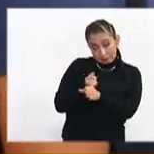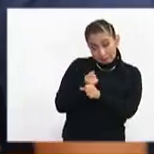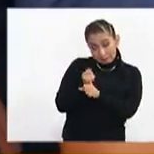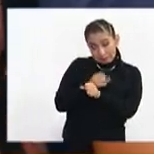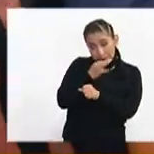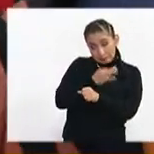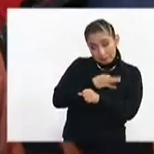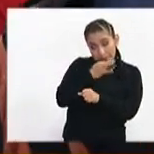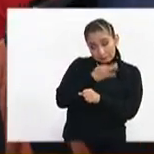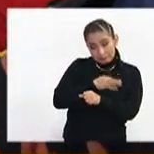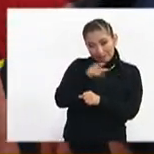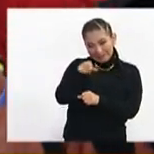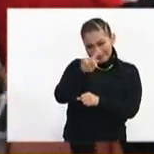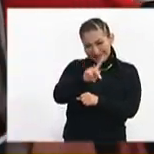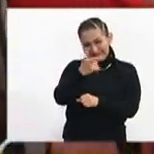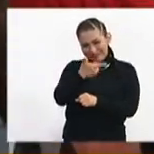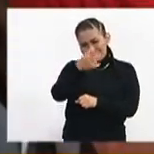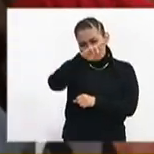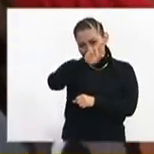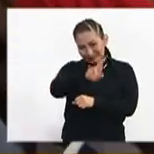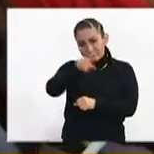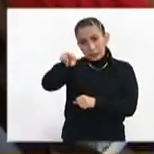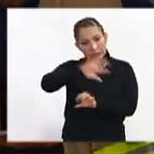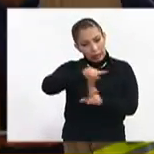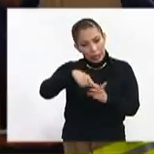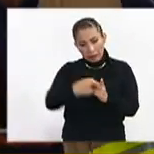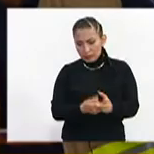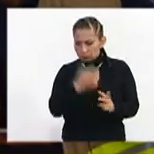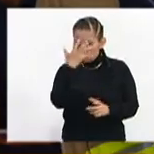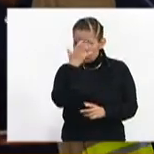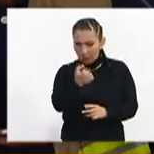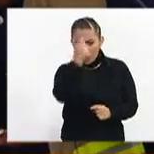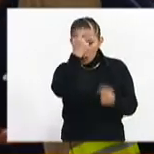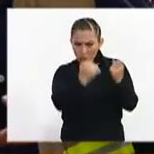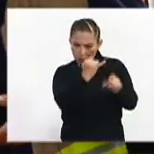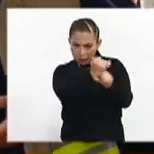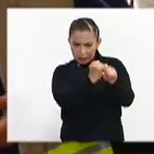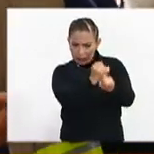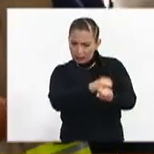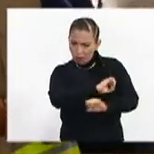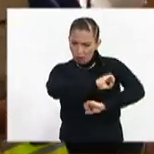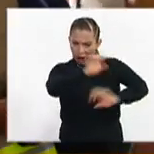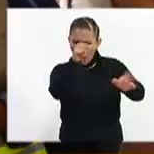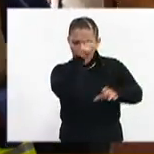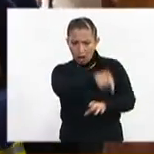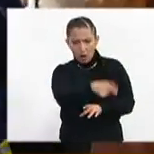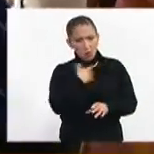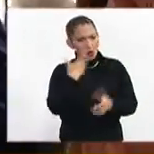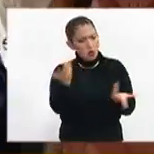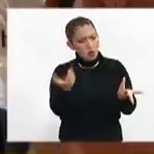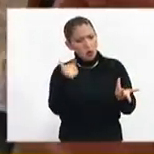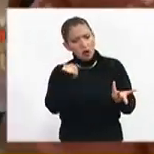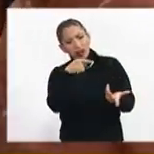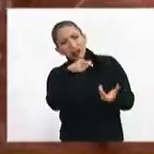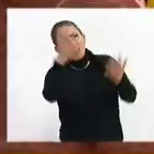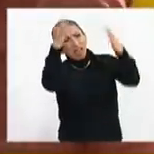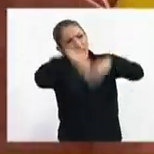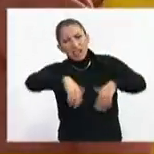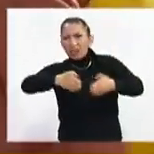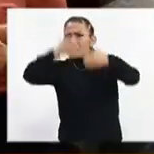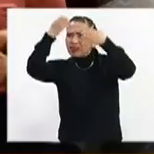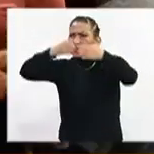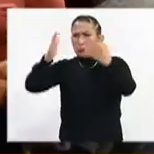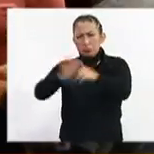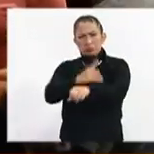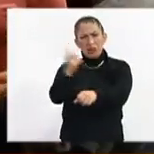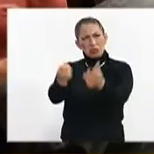venido dando, la Procuraduría ha iniciado de oficio algunas investigaciones de edificios que colapsaron, digamos,